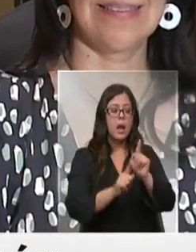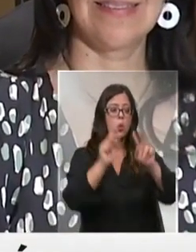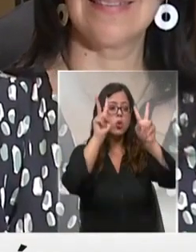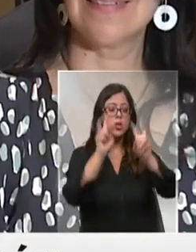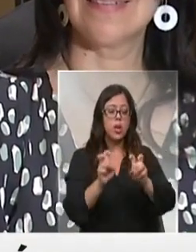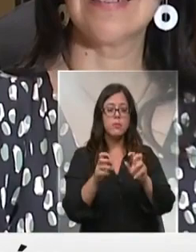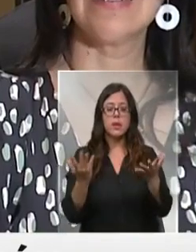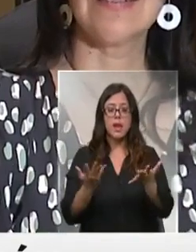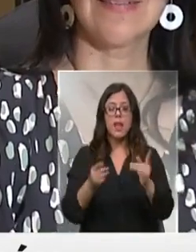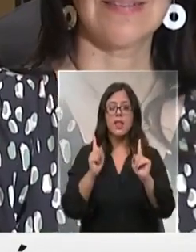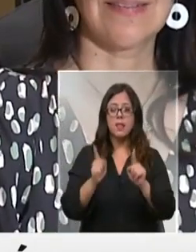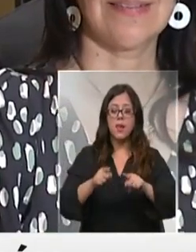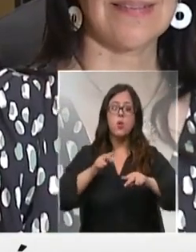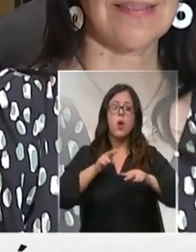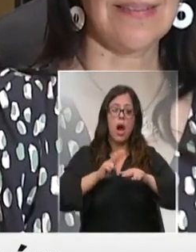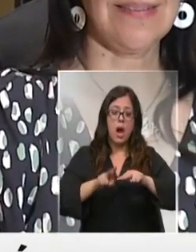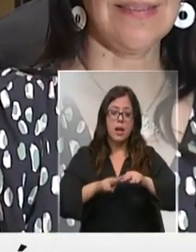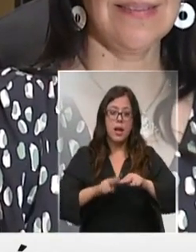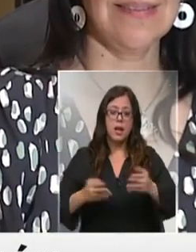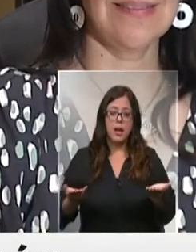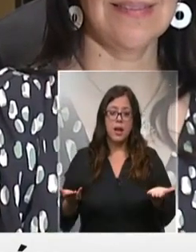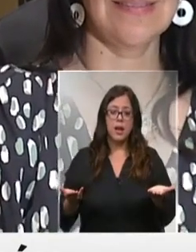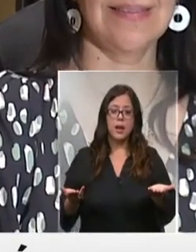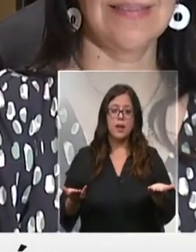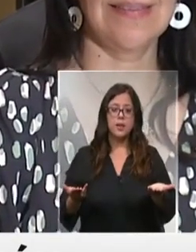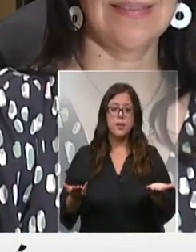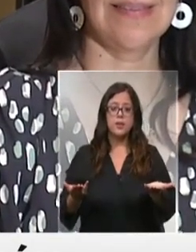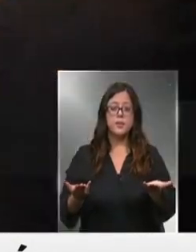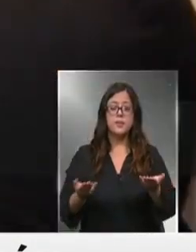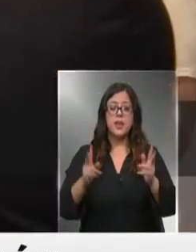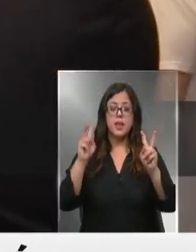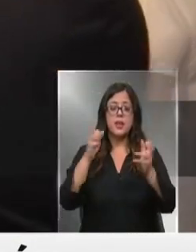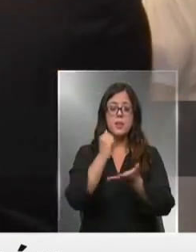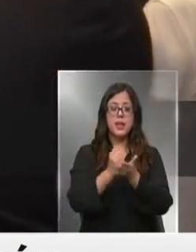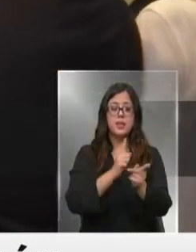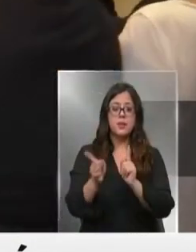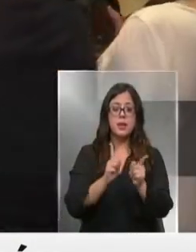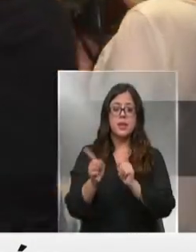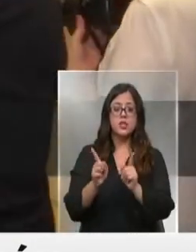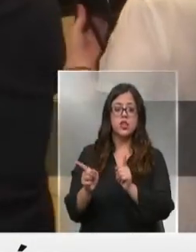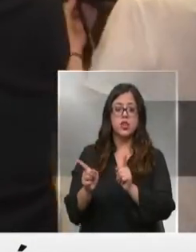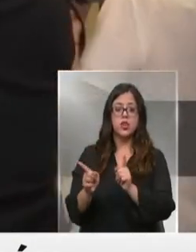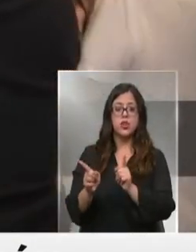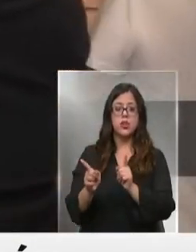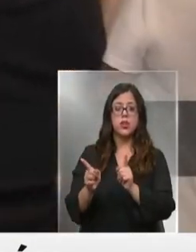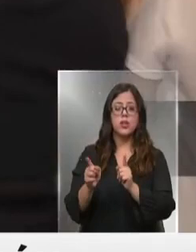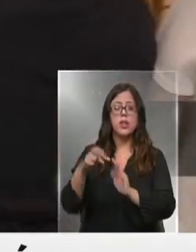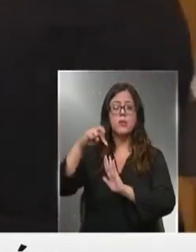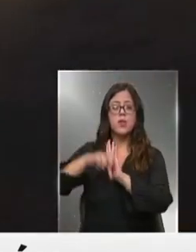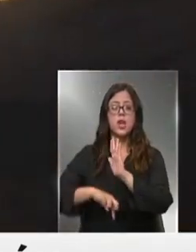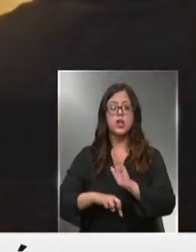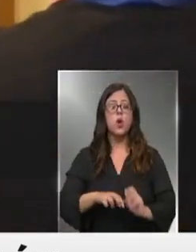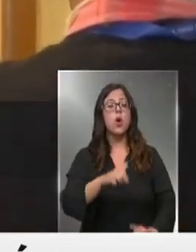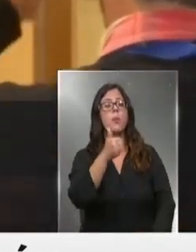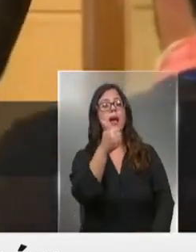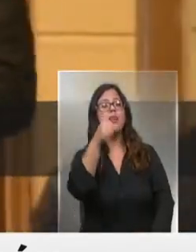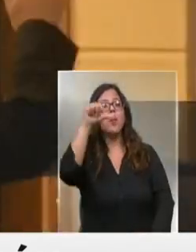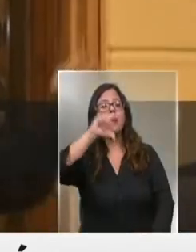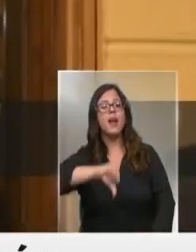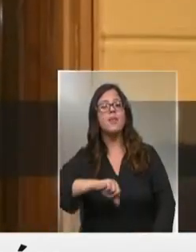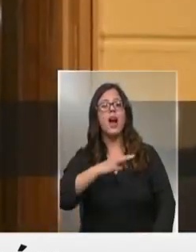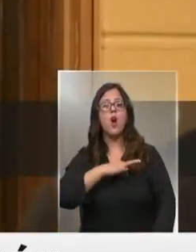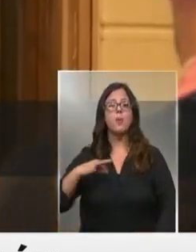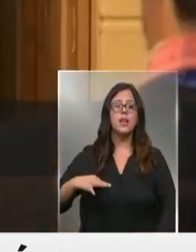que vamos a tener que corregir en lo que resta de la tramitación del proyecto. ¿Dedo para arriba o dedo para abajo, ministro?